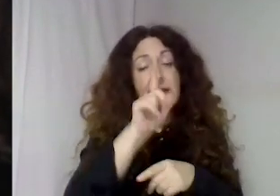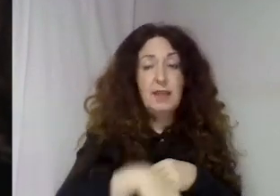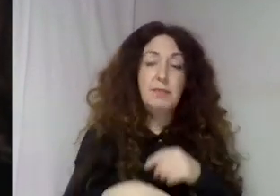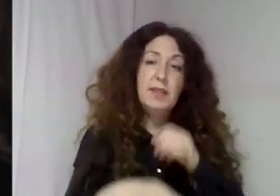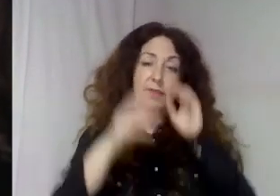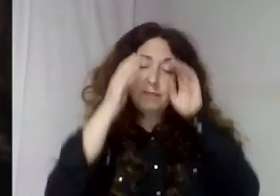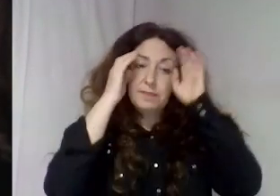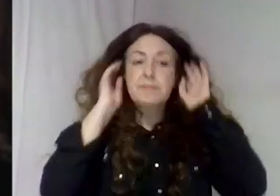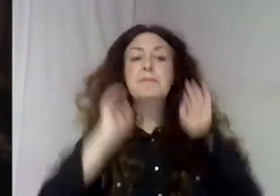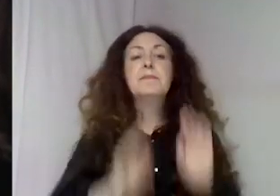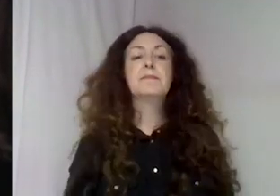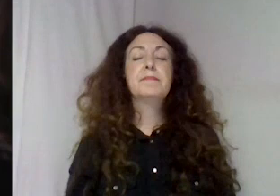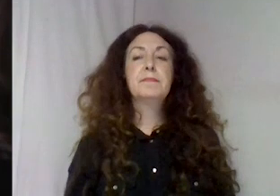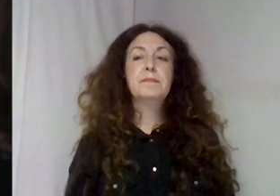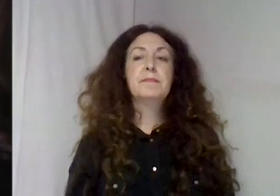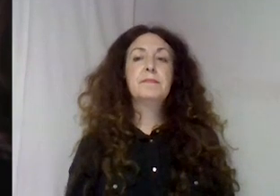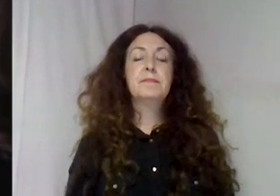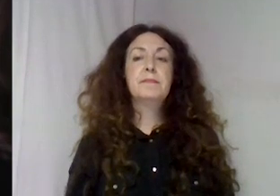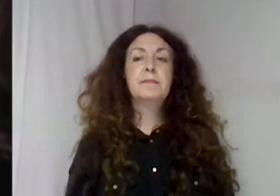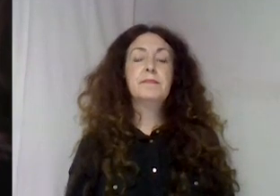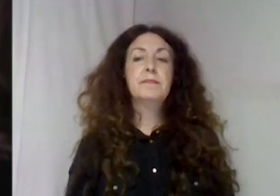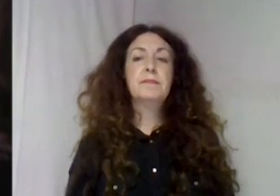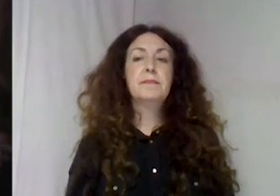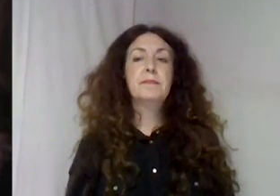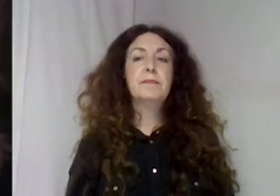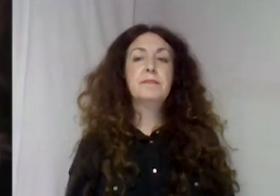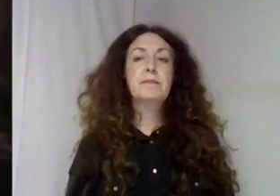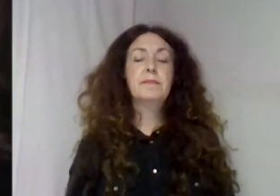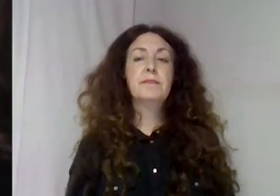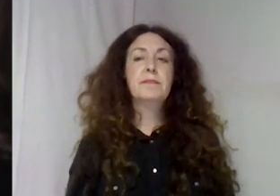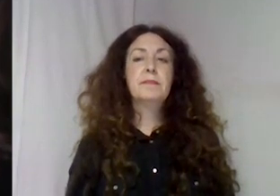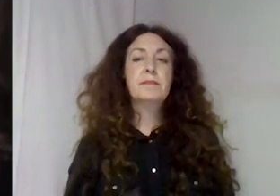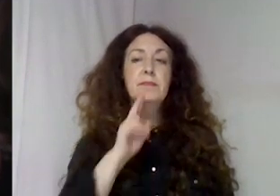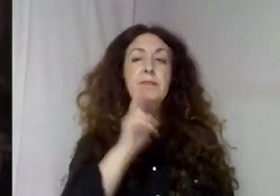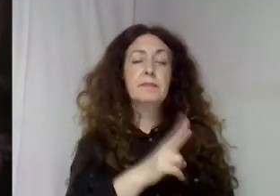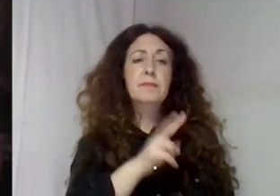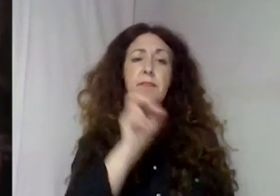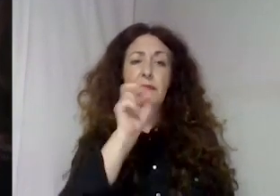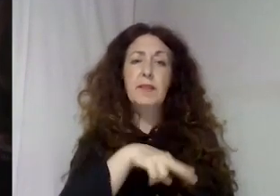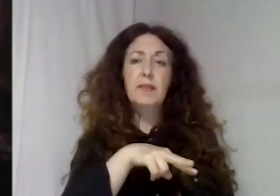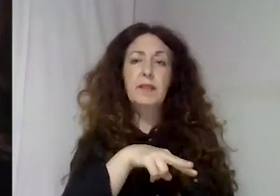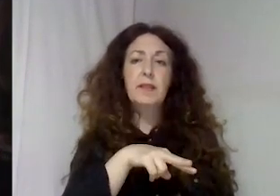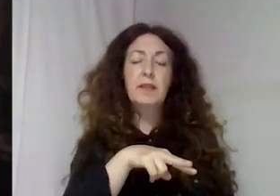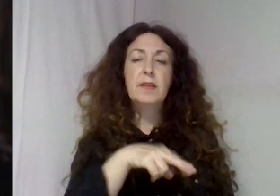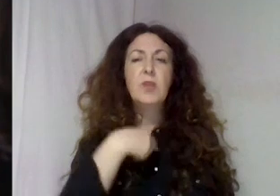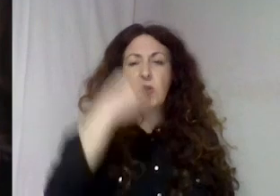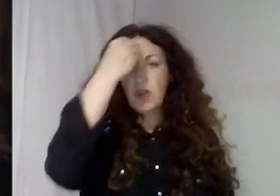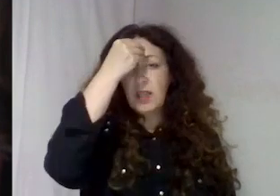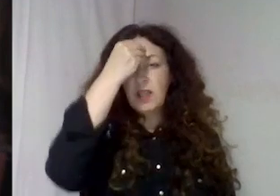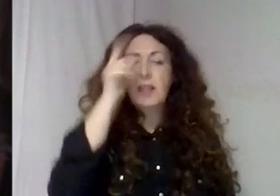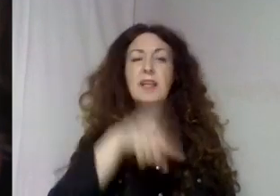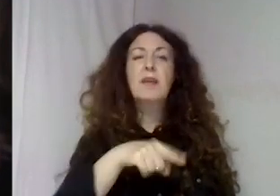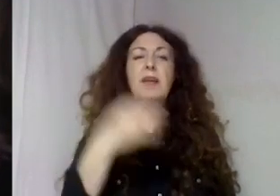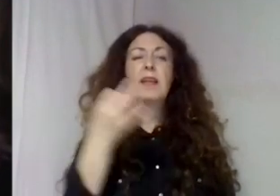de Kevin Spacey de una película. No es ya que no lo vuelvan a contratar al pobre, que seguramente no lo contratan. Digo pobre en